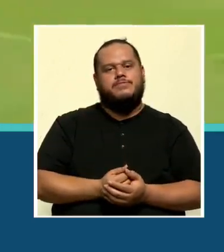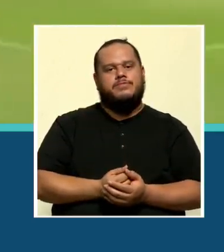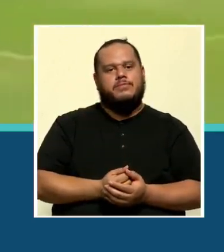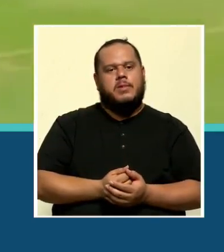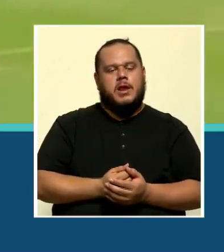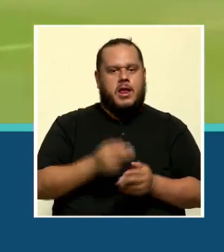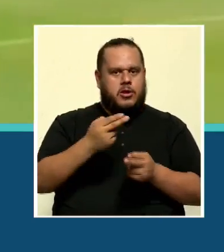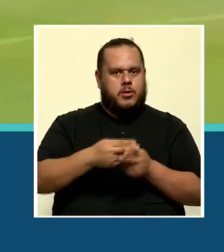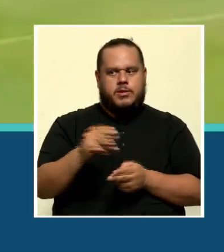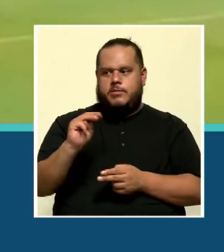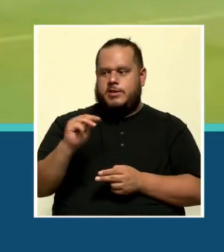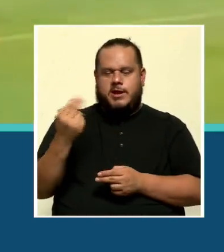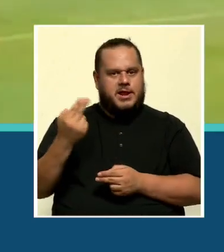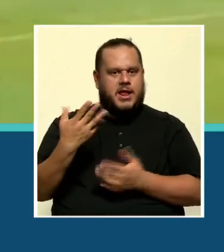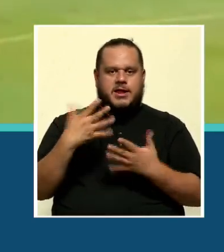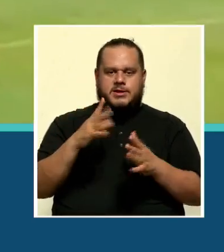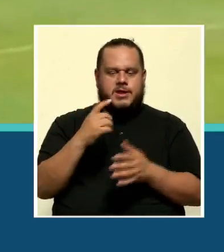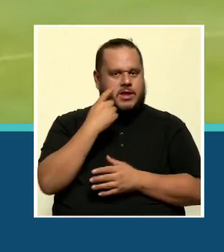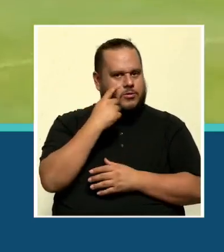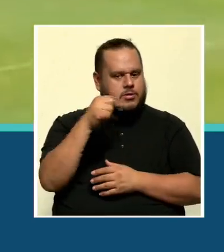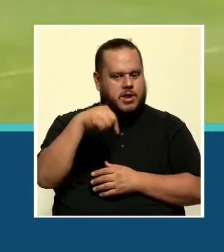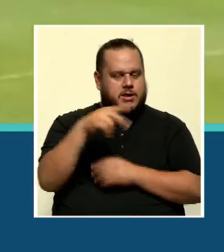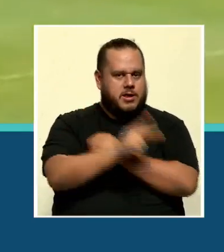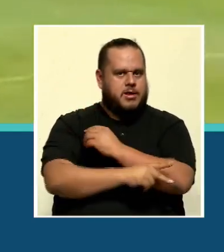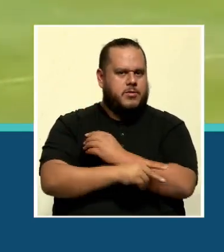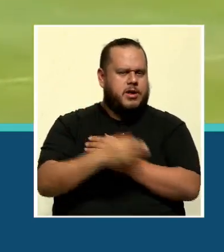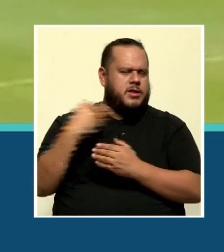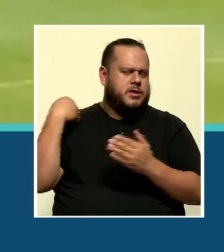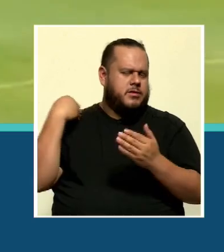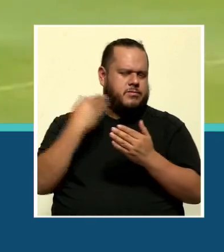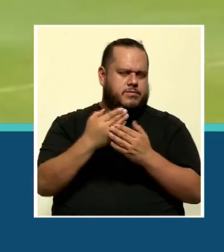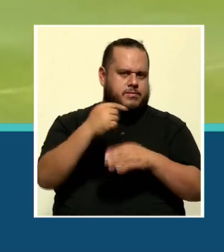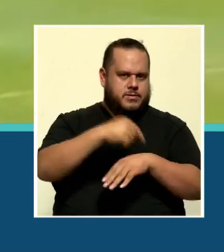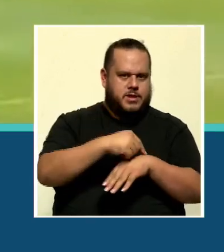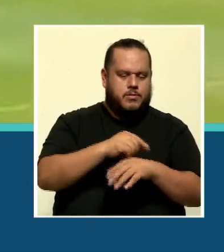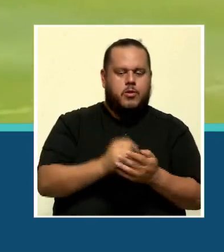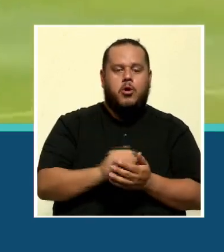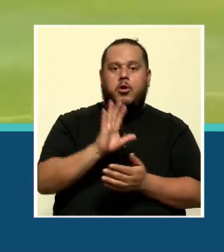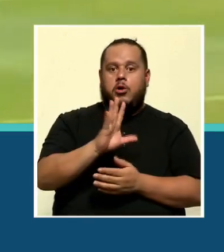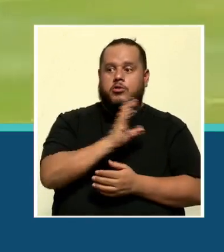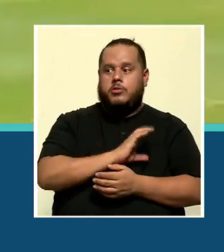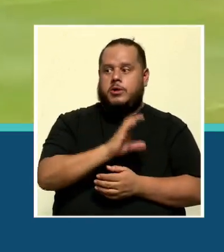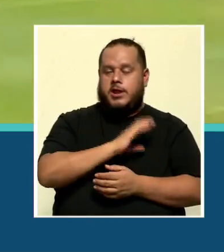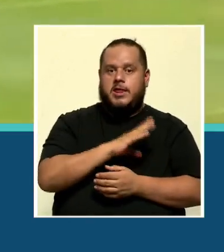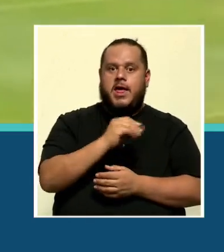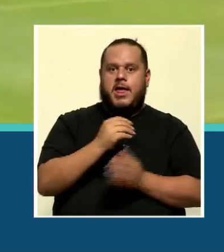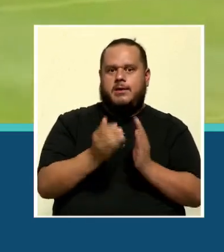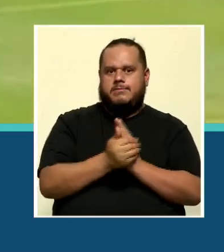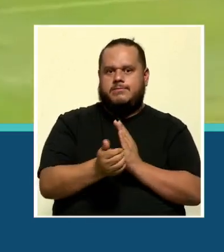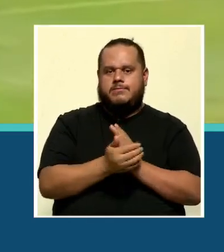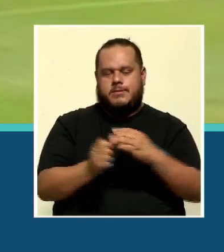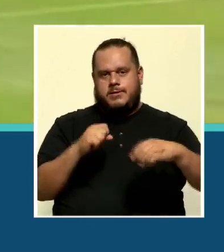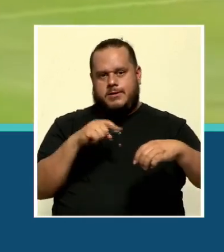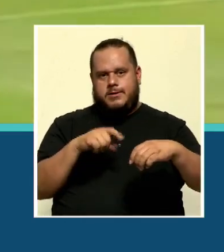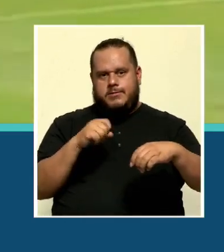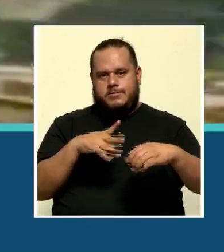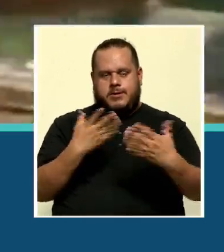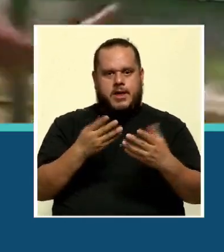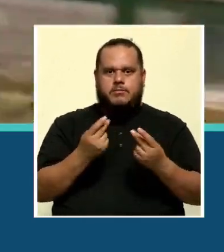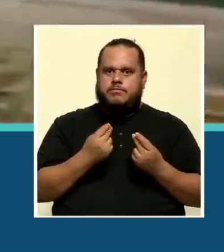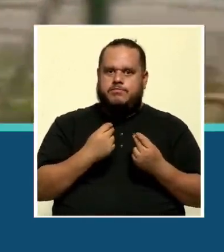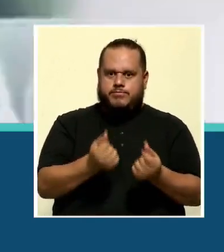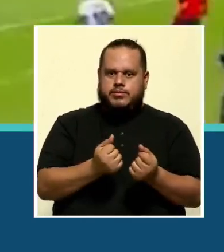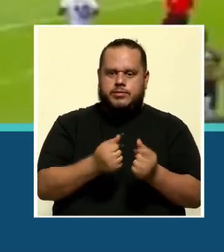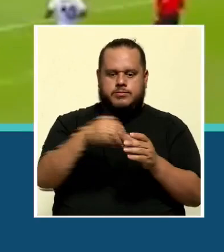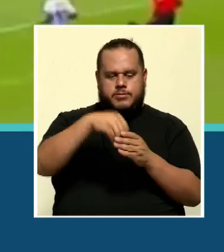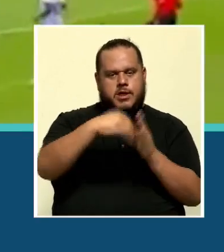El nombre de Marcel Hernández es reconocido en nuestro país desde hace mucho tiempo. Su calidad y efectividad goleadora lo han llevado rápido a consagrarse en las